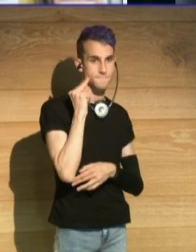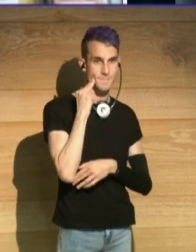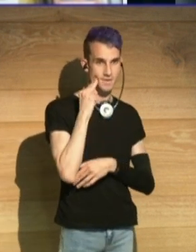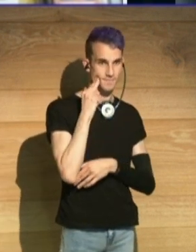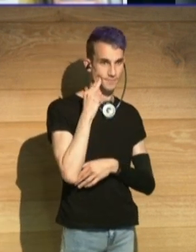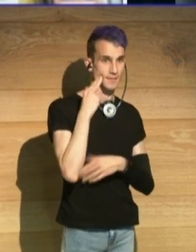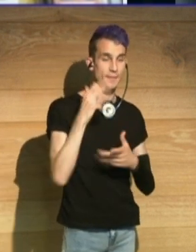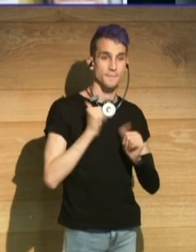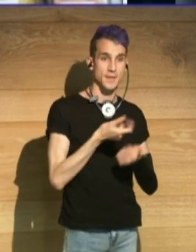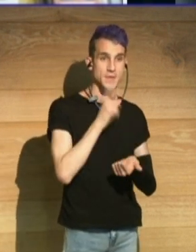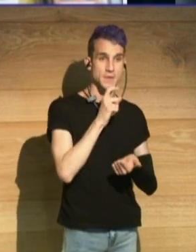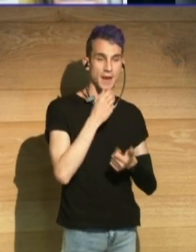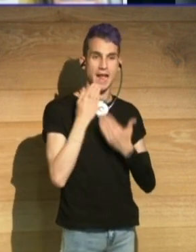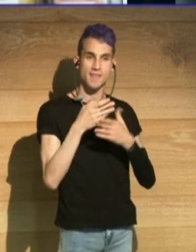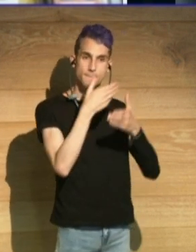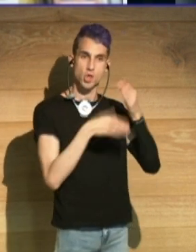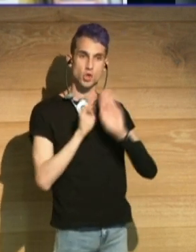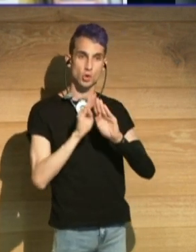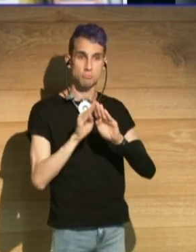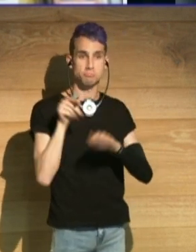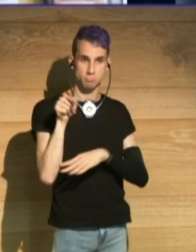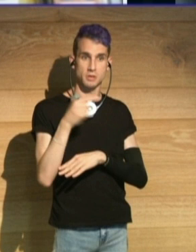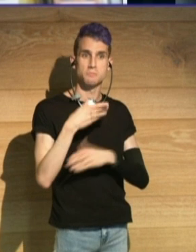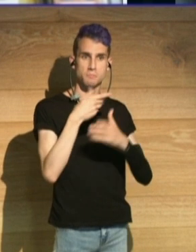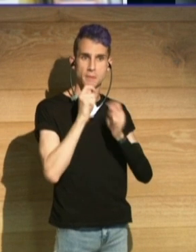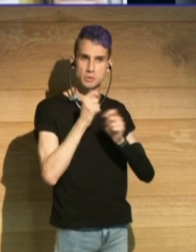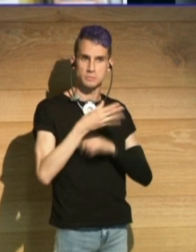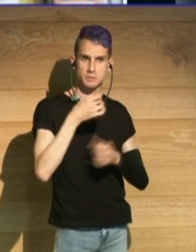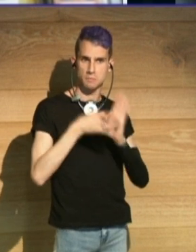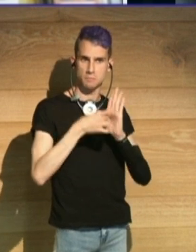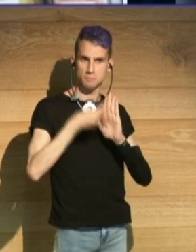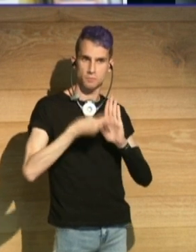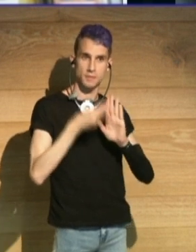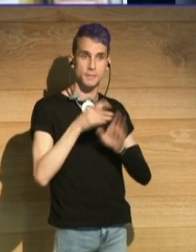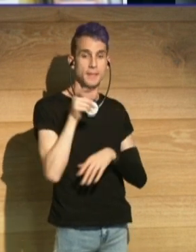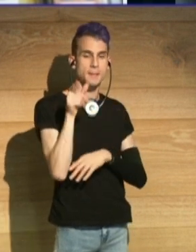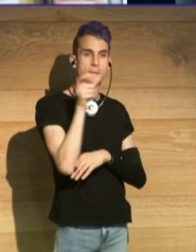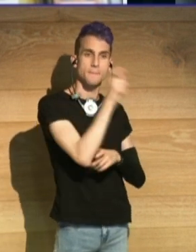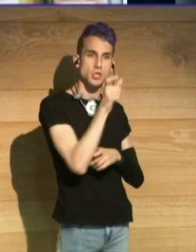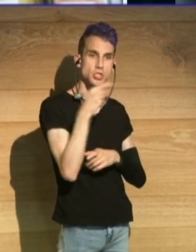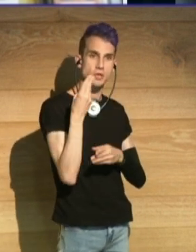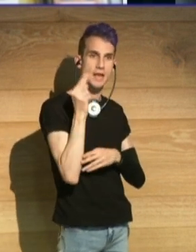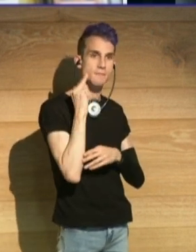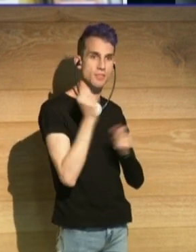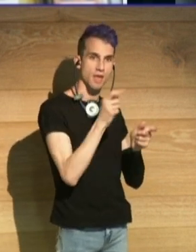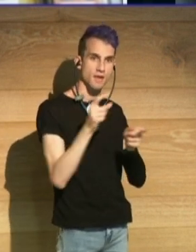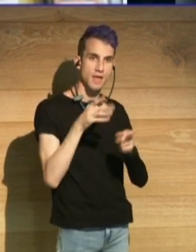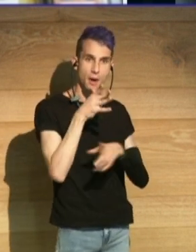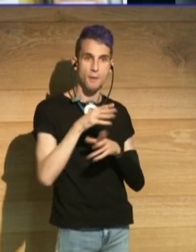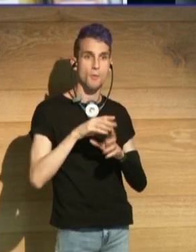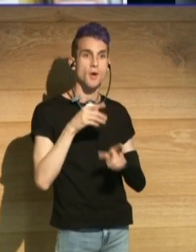de su periódico, era un excelente periodista, empieza a asustar a la gente frente a la amenaza